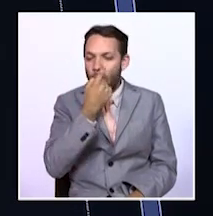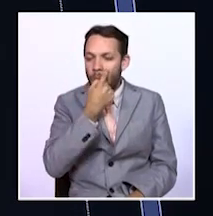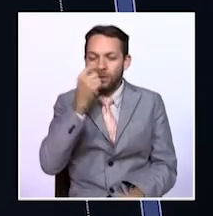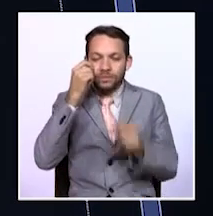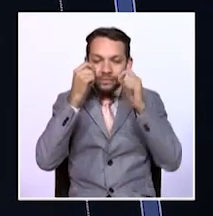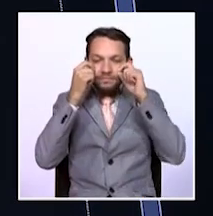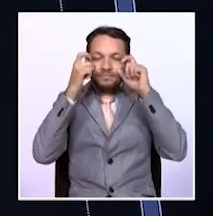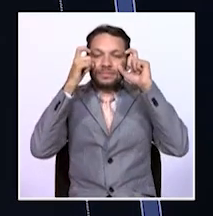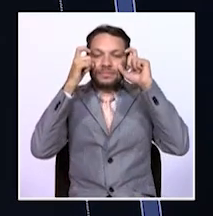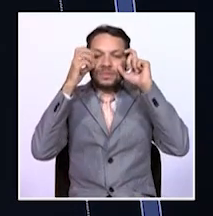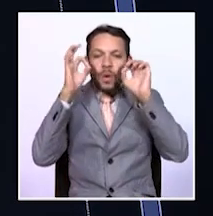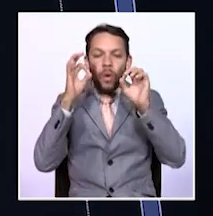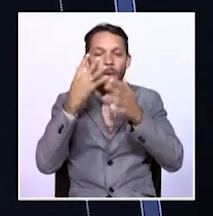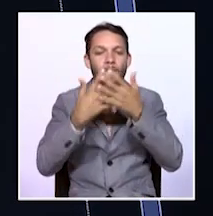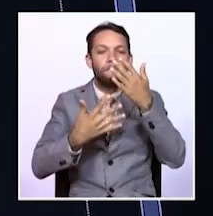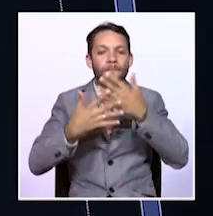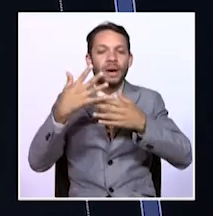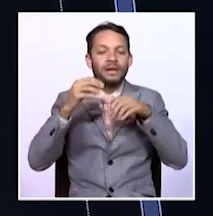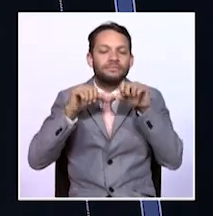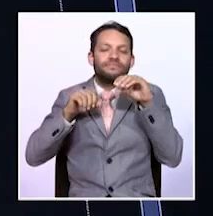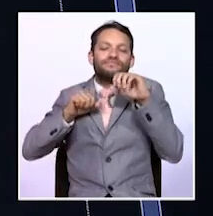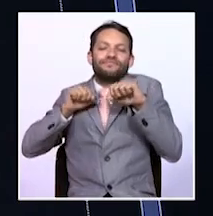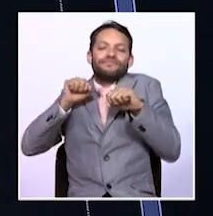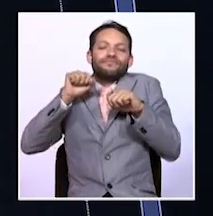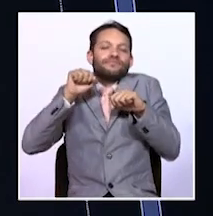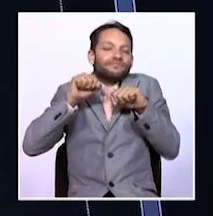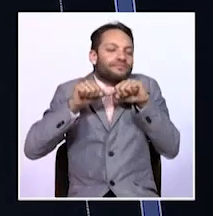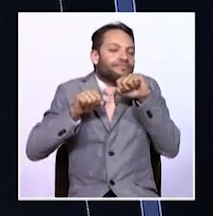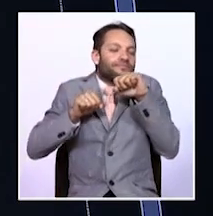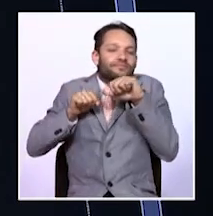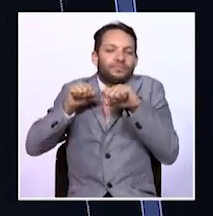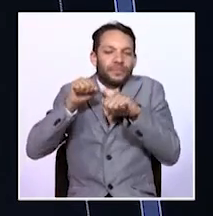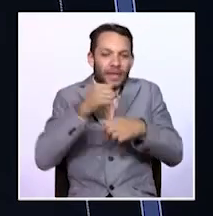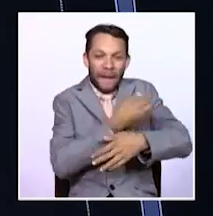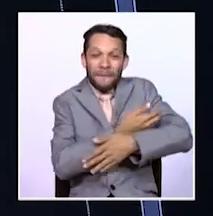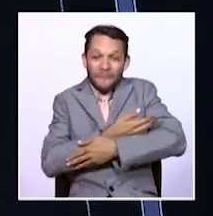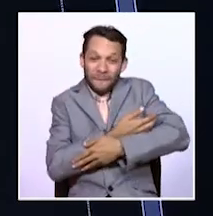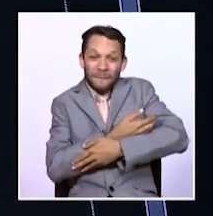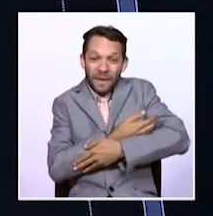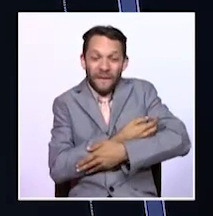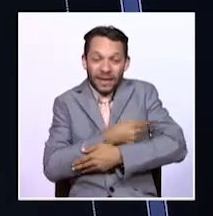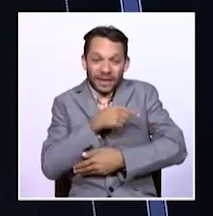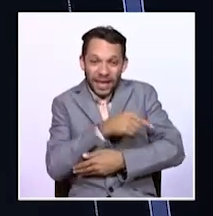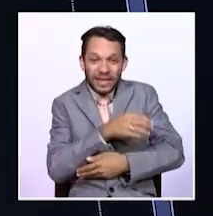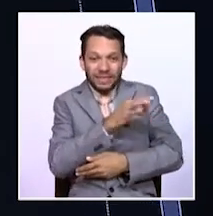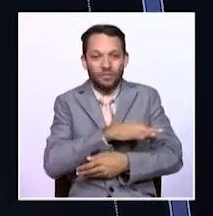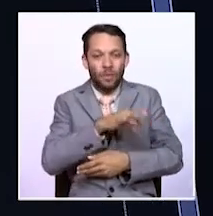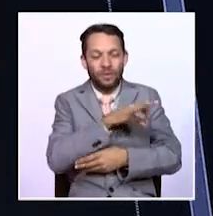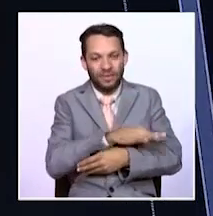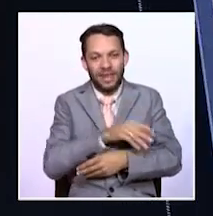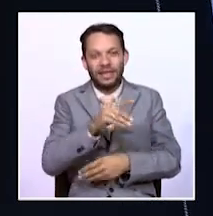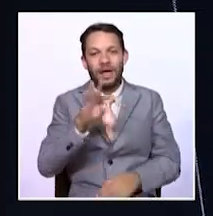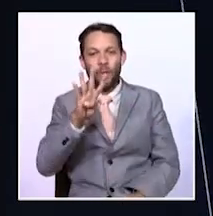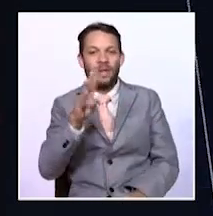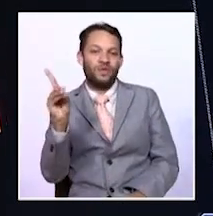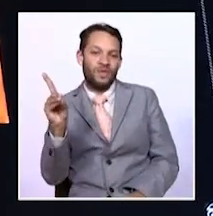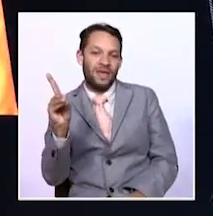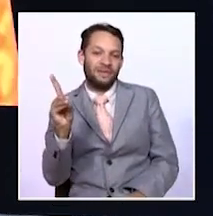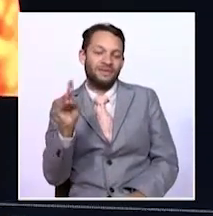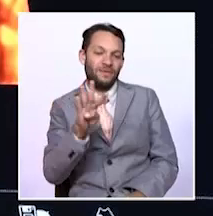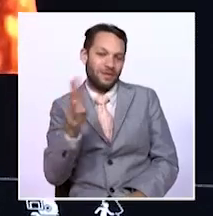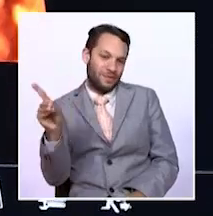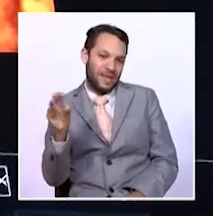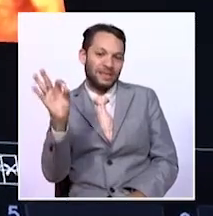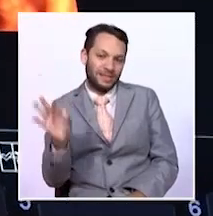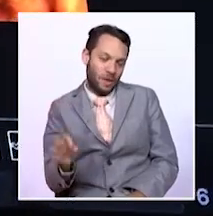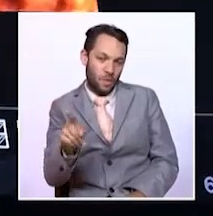las manitas, girar la cabeza, todos los movimientos que hace el bebé, a eso nos referimos de que signifique 4D,